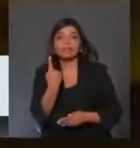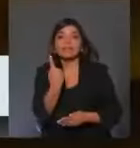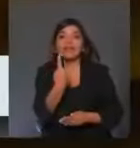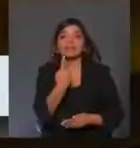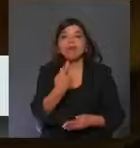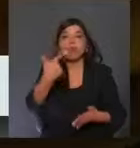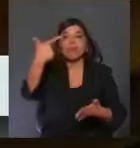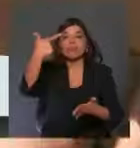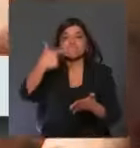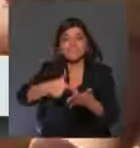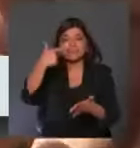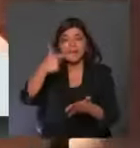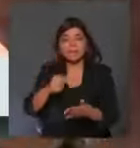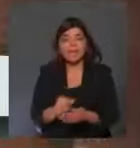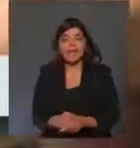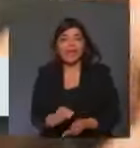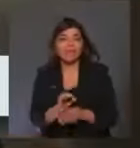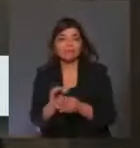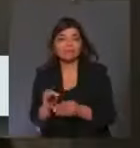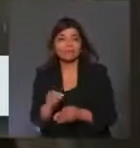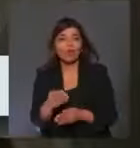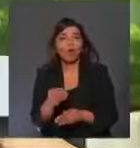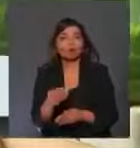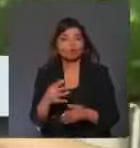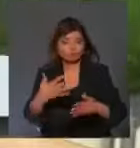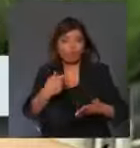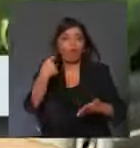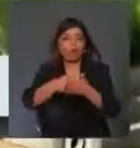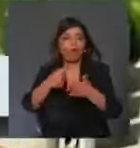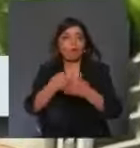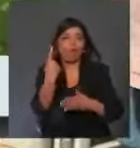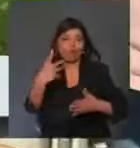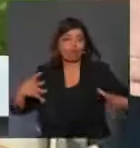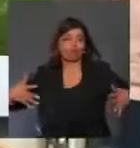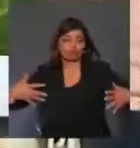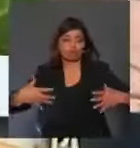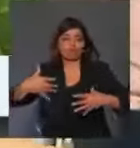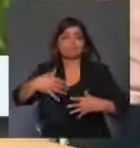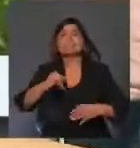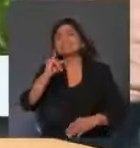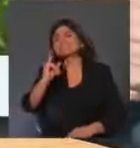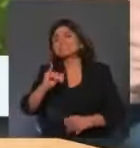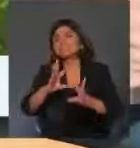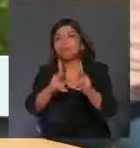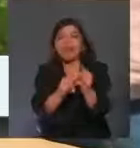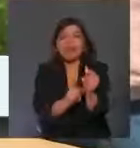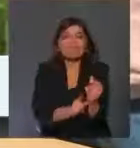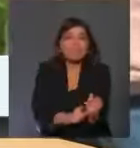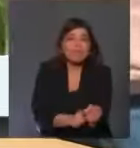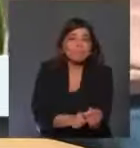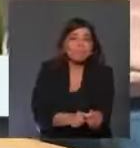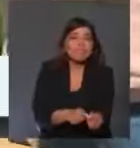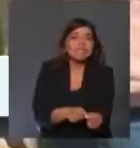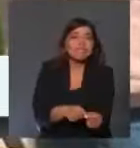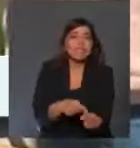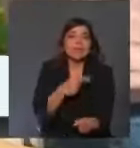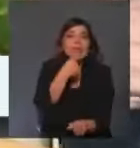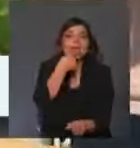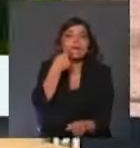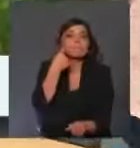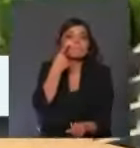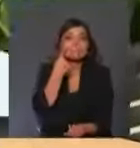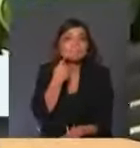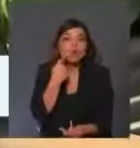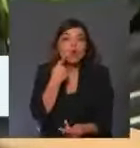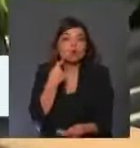pes Carlos no se resistió y se llevó una sí va para la familia entre todo la para desgustar Más que nada porque como está